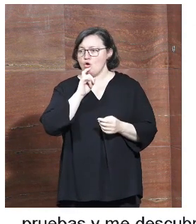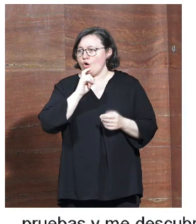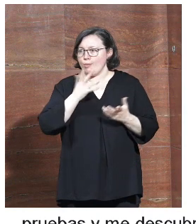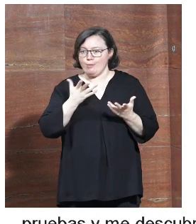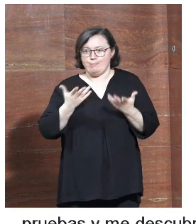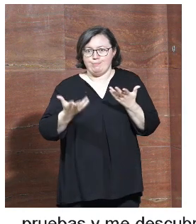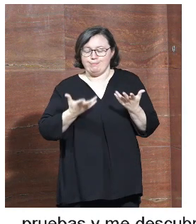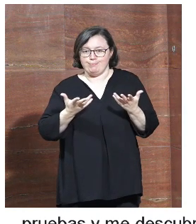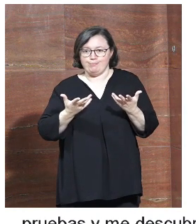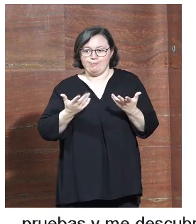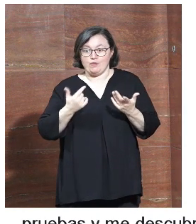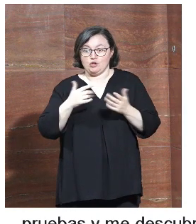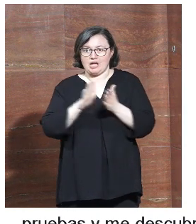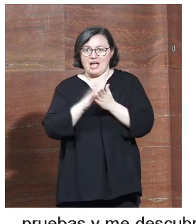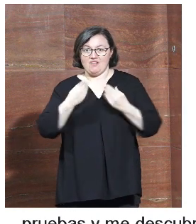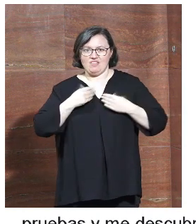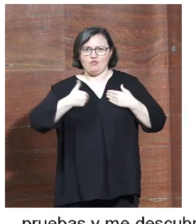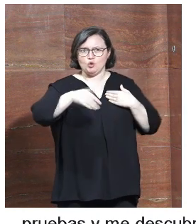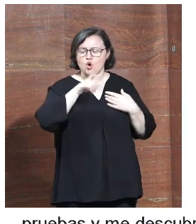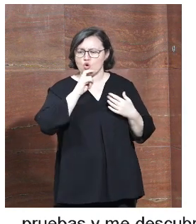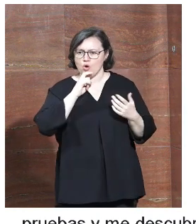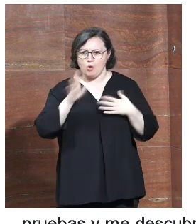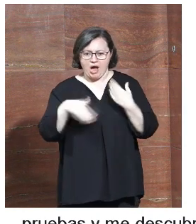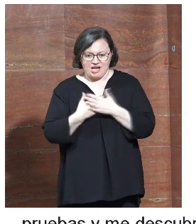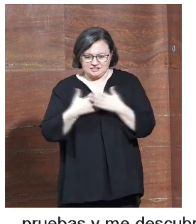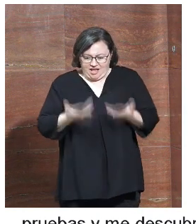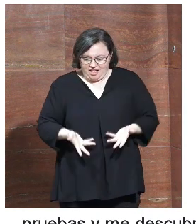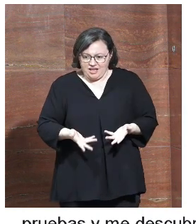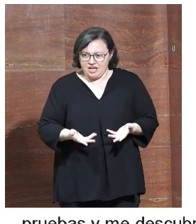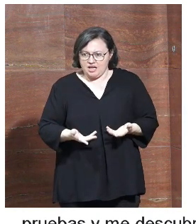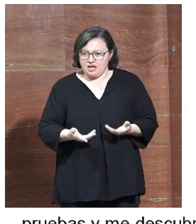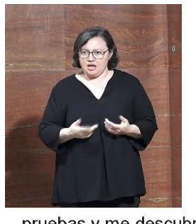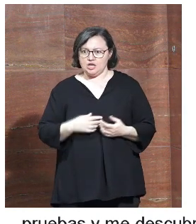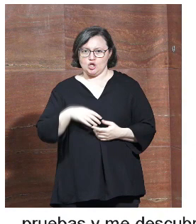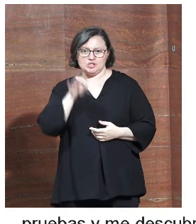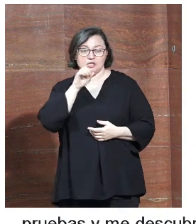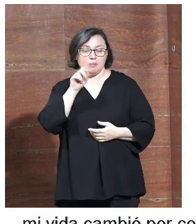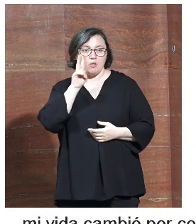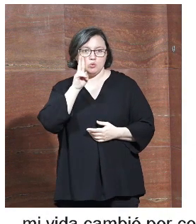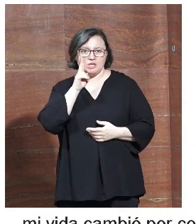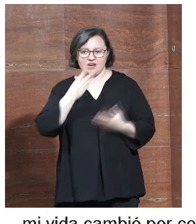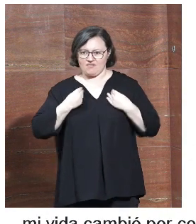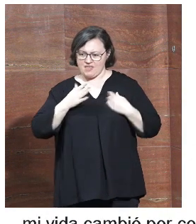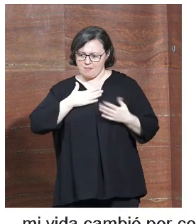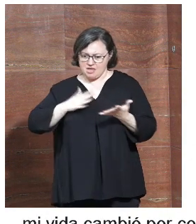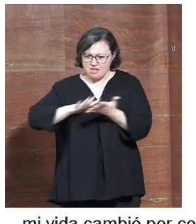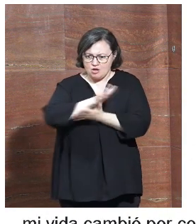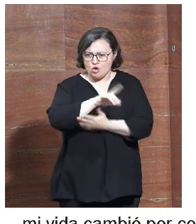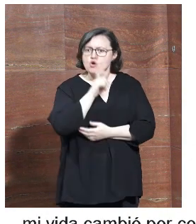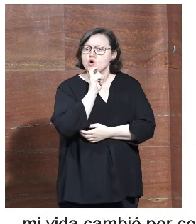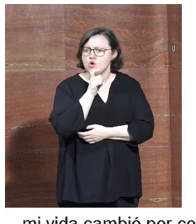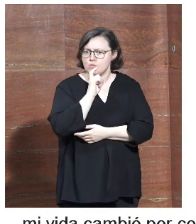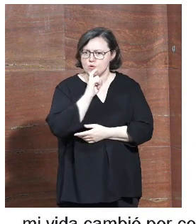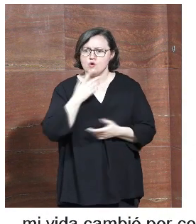de cómo iba a afrontar mi vida o de cómo esta situación iba a influir en mi vida.